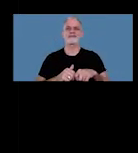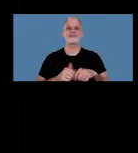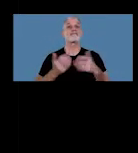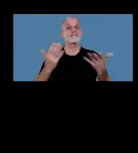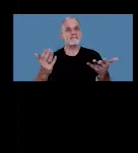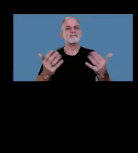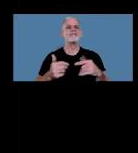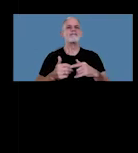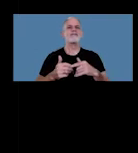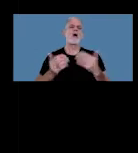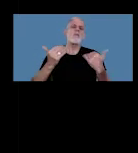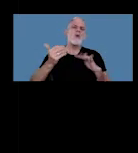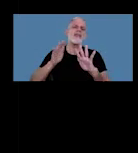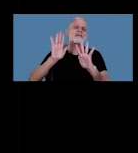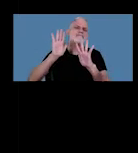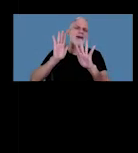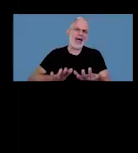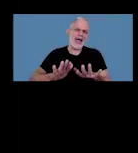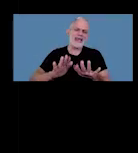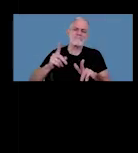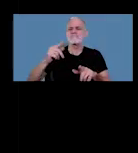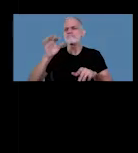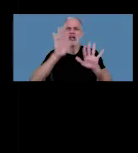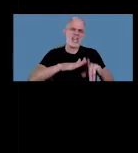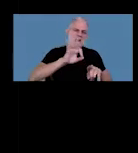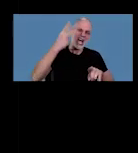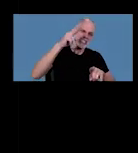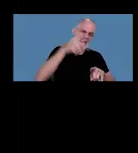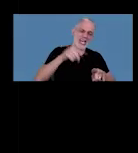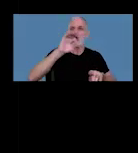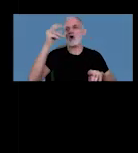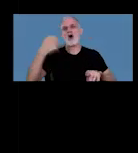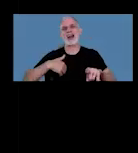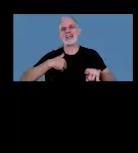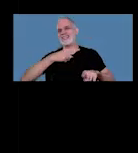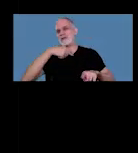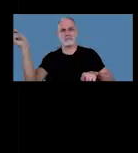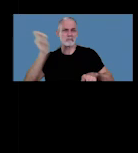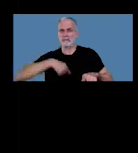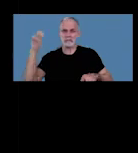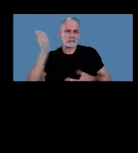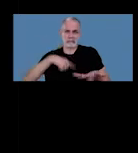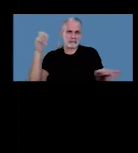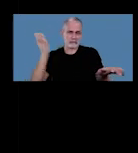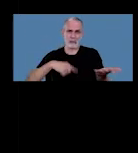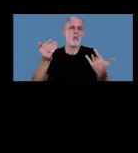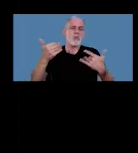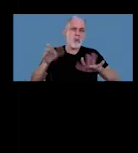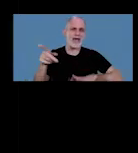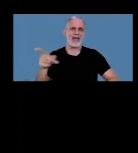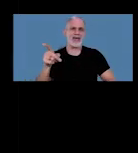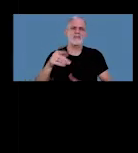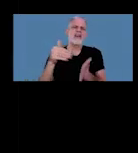Pueden, sí, permanecer fuera del territorio argentino o bien reingresar al territorio argentino, según corresponda de quien